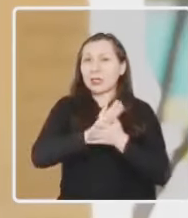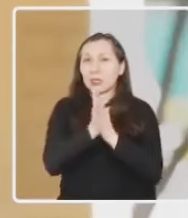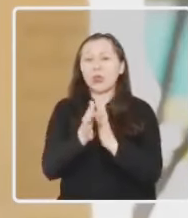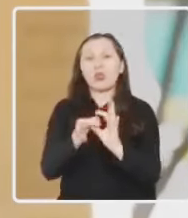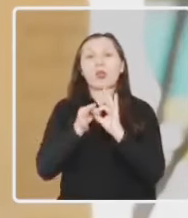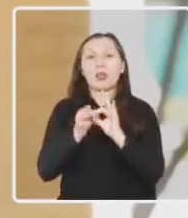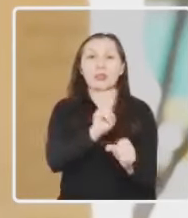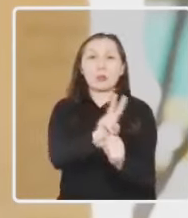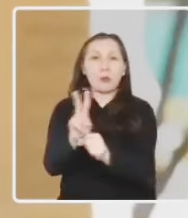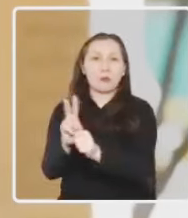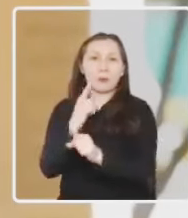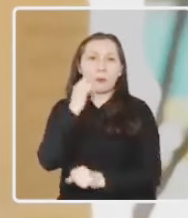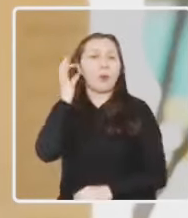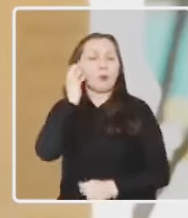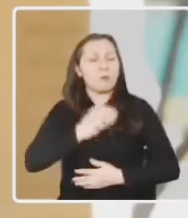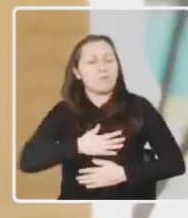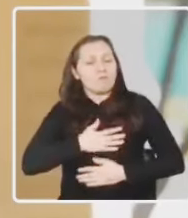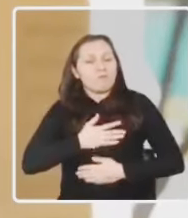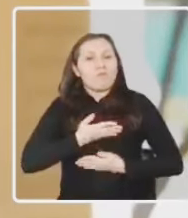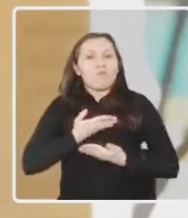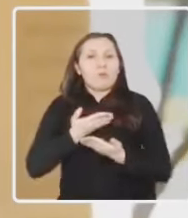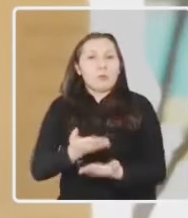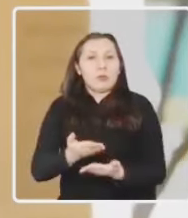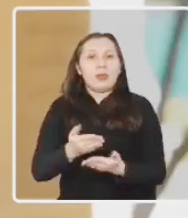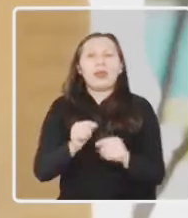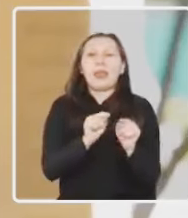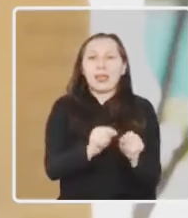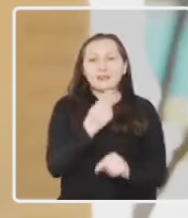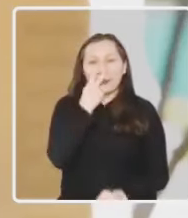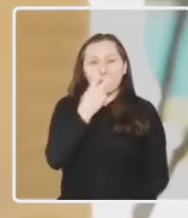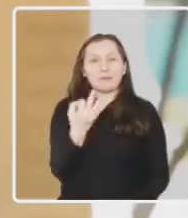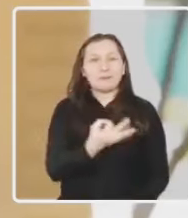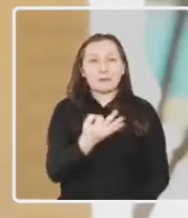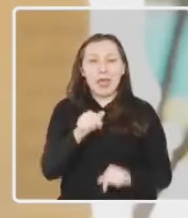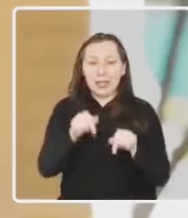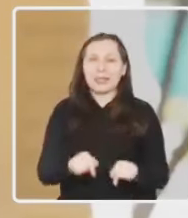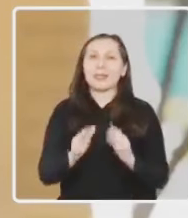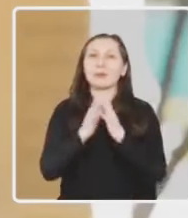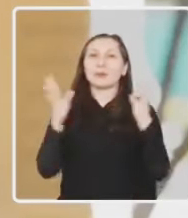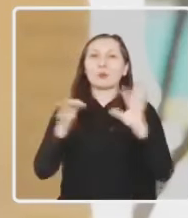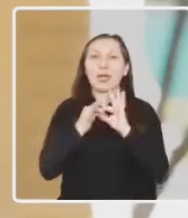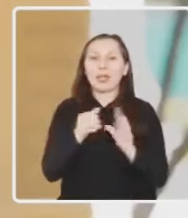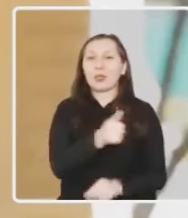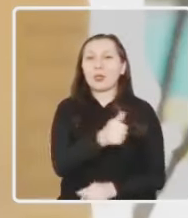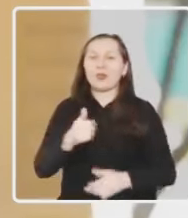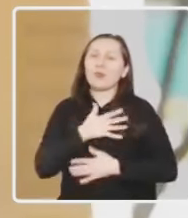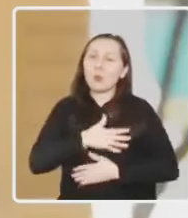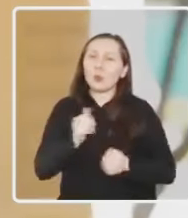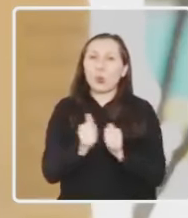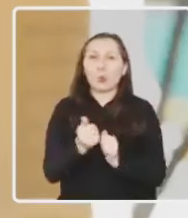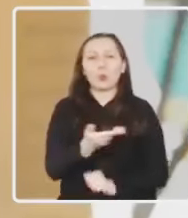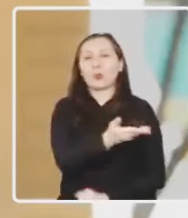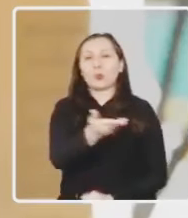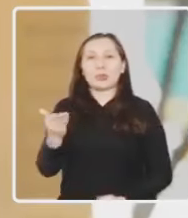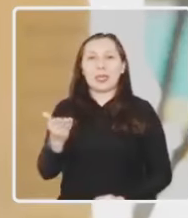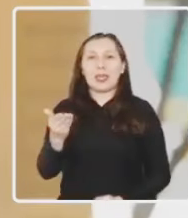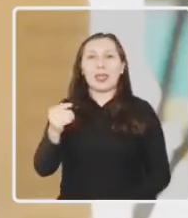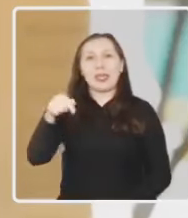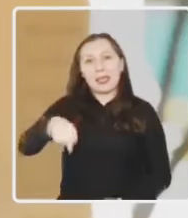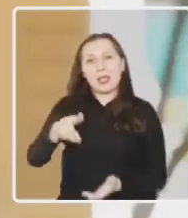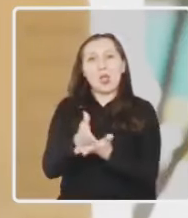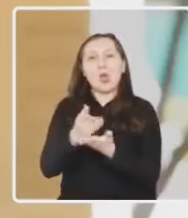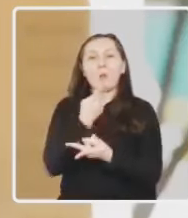gracias a profesores y profesoras con una vocación que se nota en estos momentos. Muchísimas gracias a todos, un gustazo estar con ustedes en